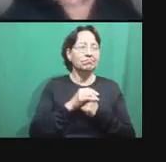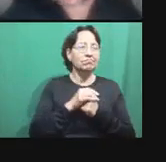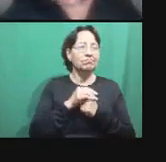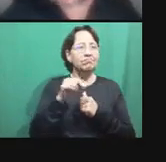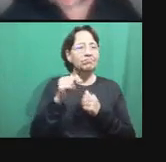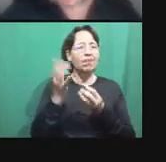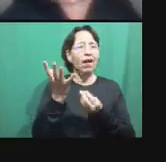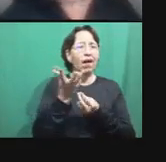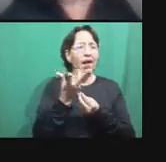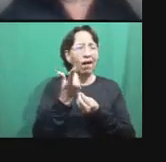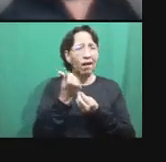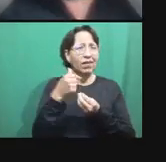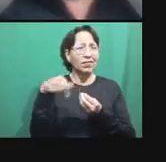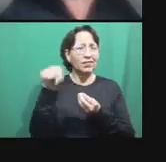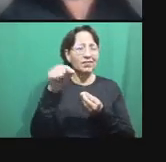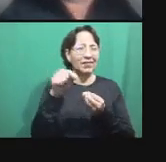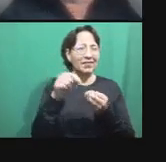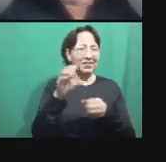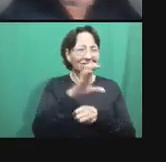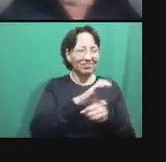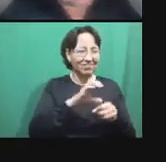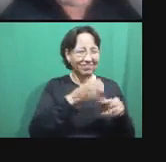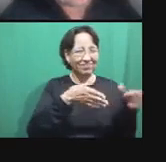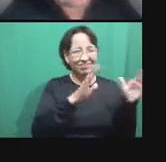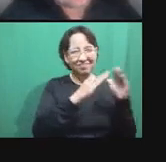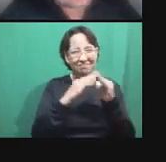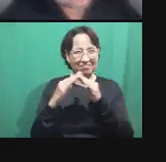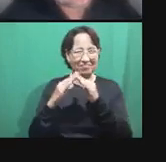urbana, patrimonial, que está situado